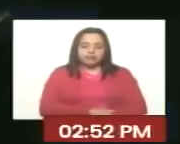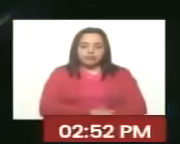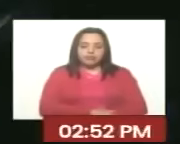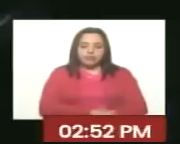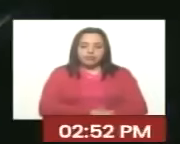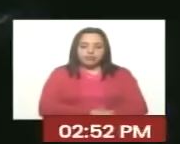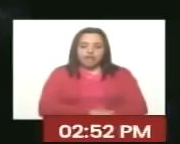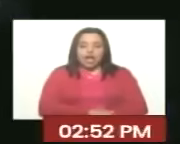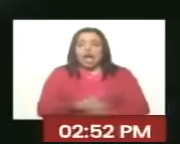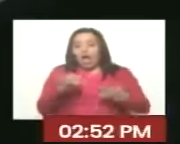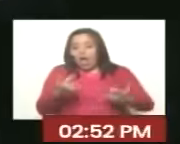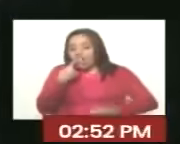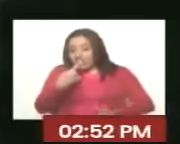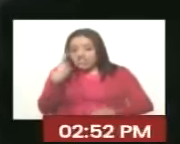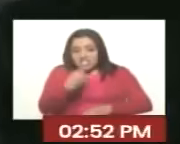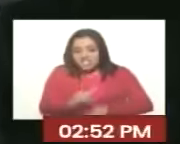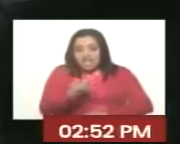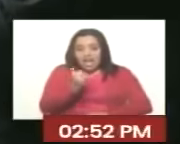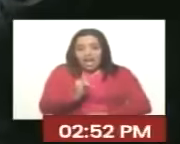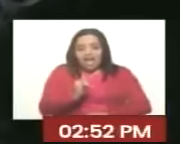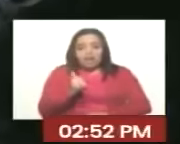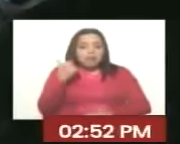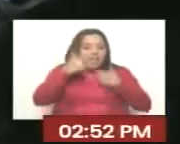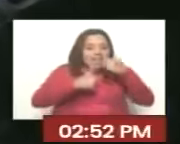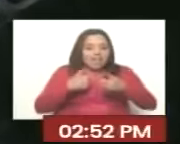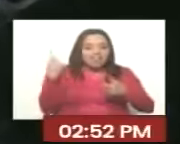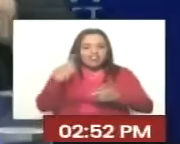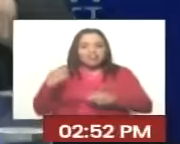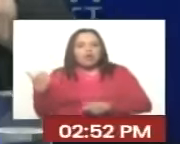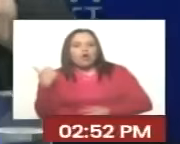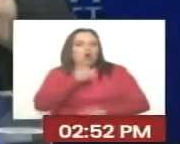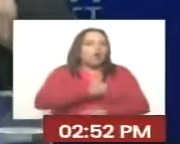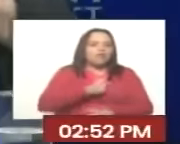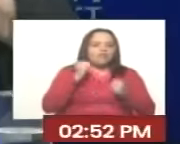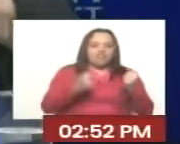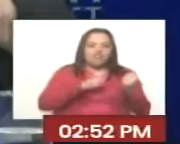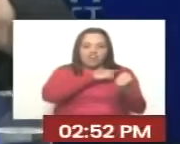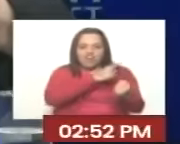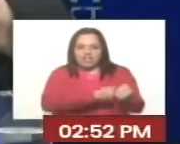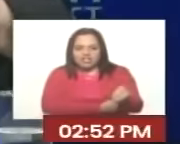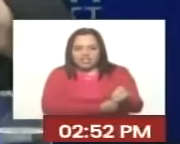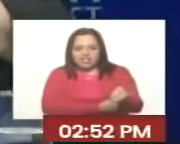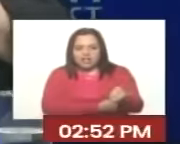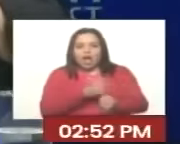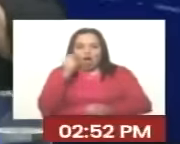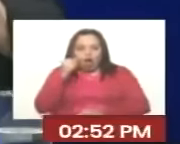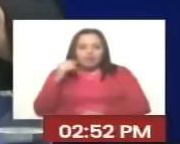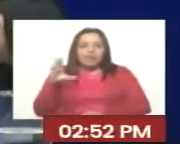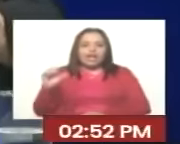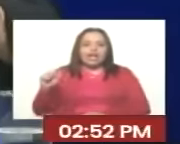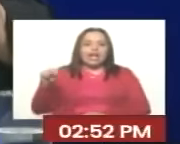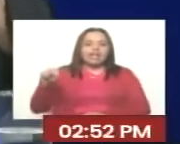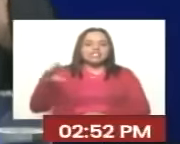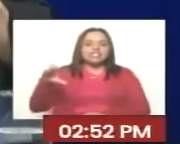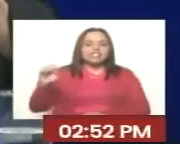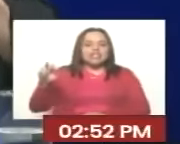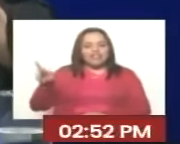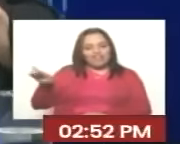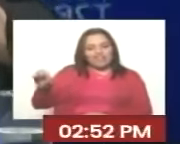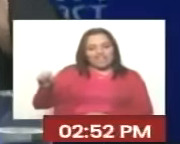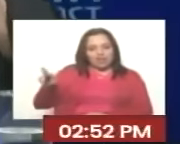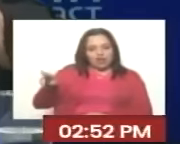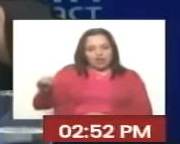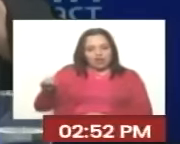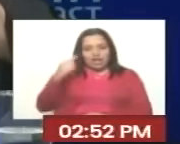simular que hubo una pelea, entonces hay que darle un golpe fuerte a Cancerbero en la cara. Y fíjate la sangre